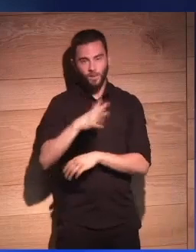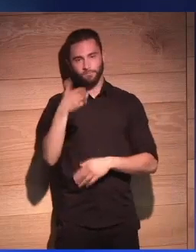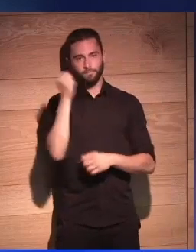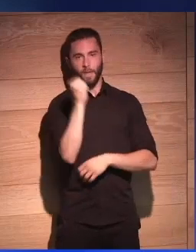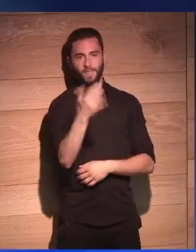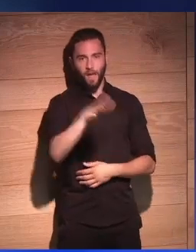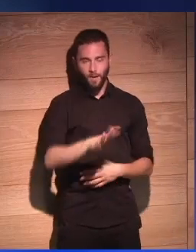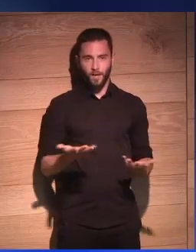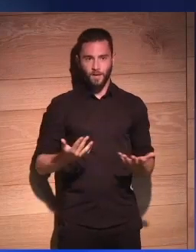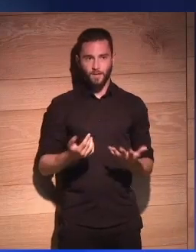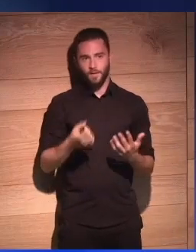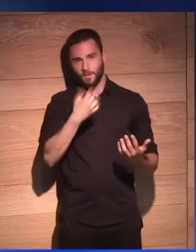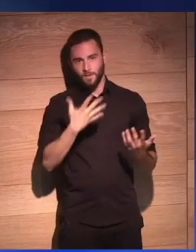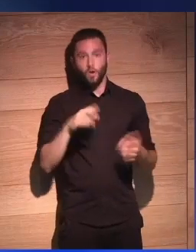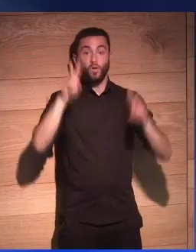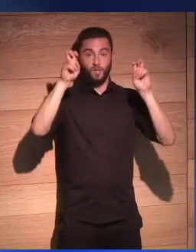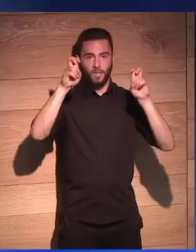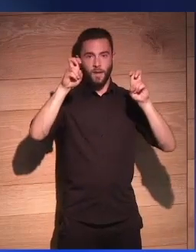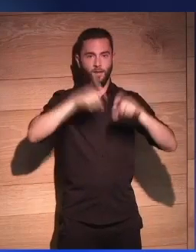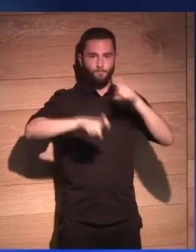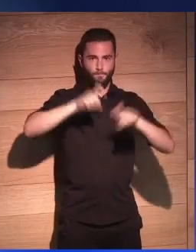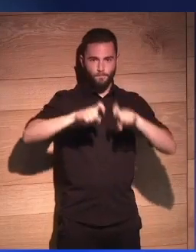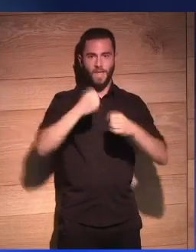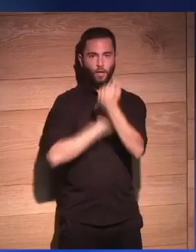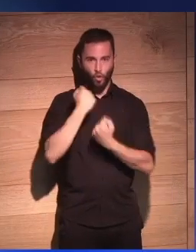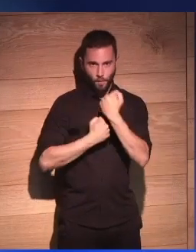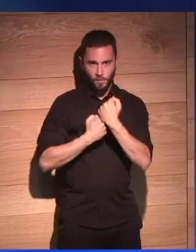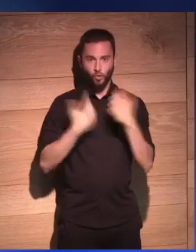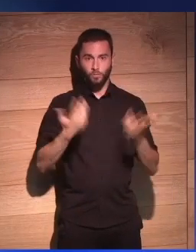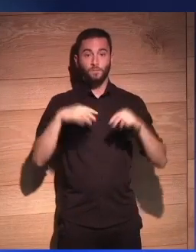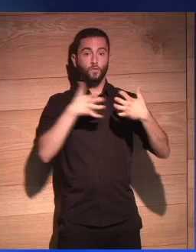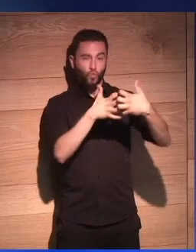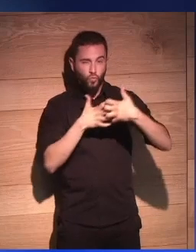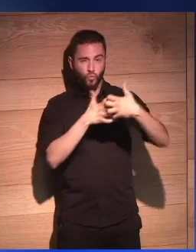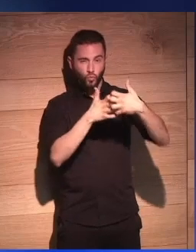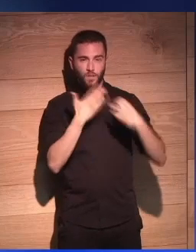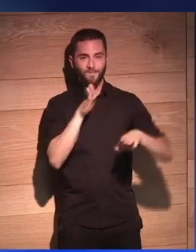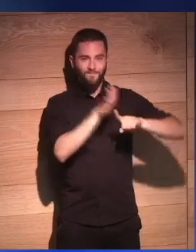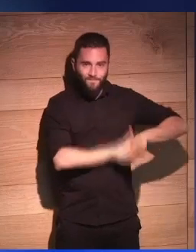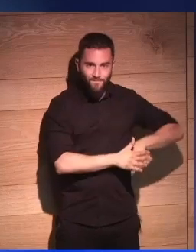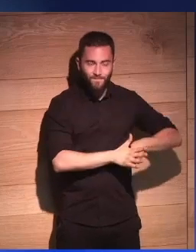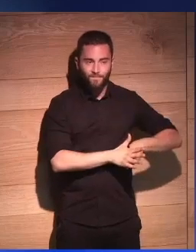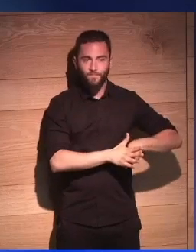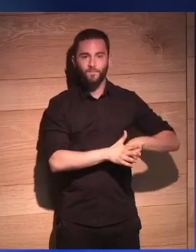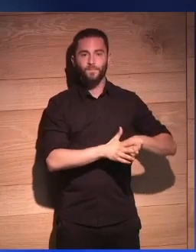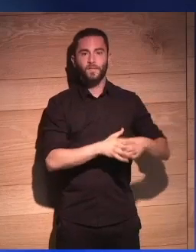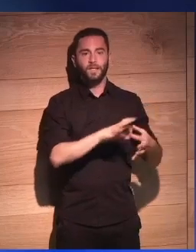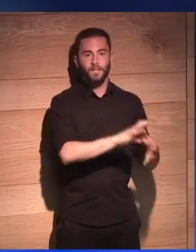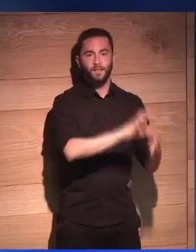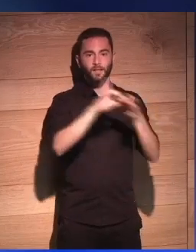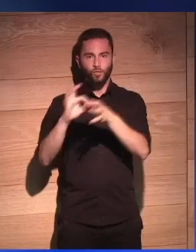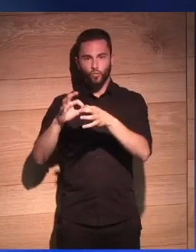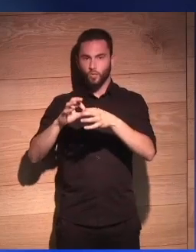tema de hoy, del tema económico, claro, yo con esta lucha contra el edadismo tiene que ir de la mano con